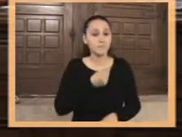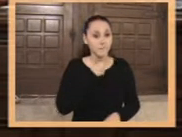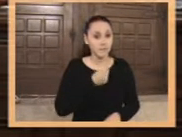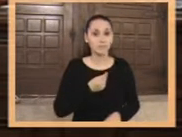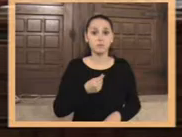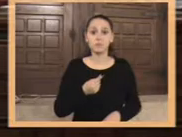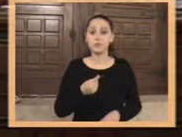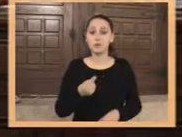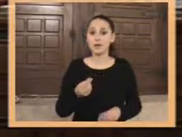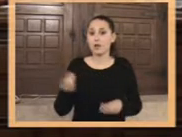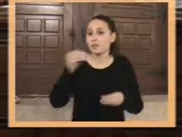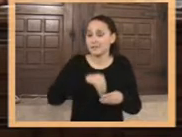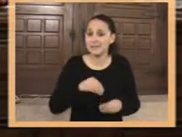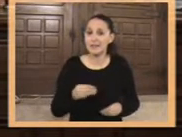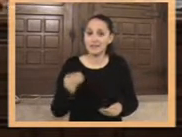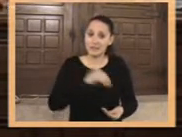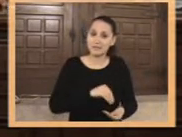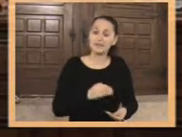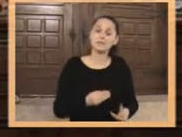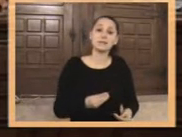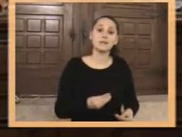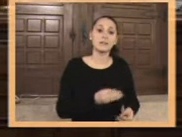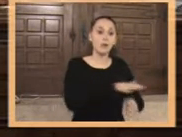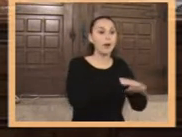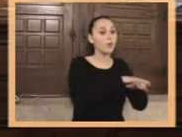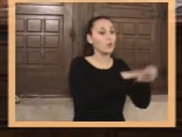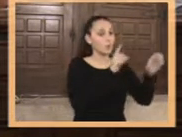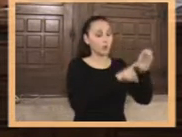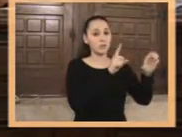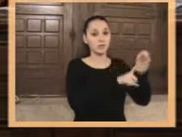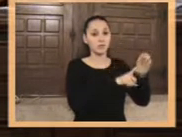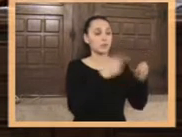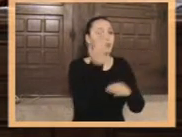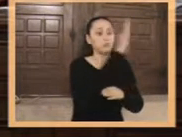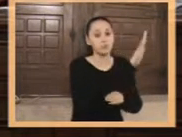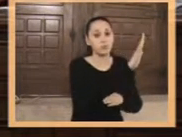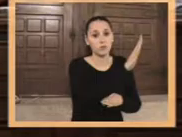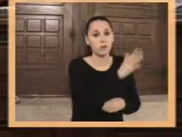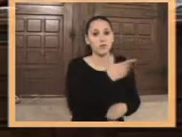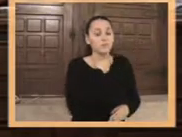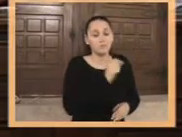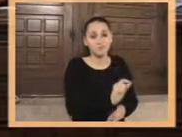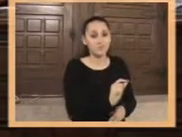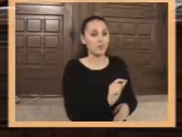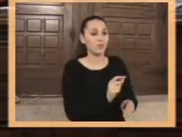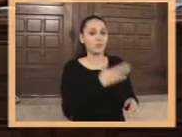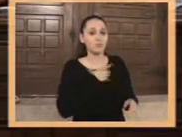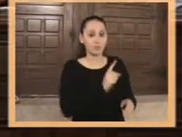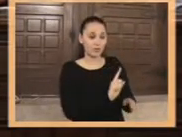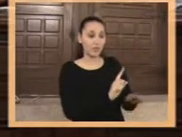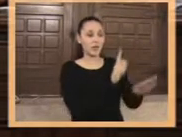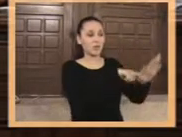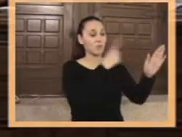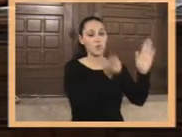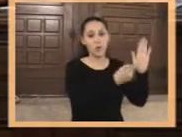adhirieran pues a esa petición al Gobierno de la región de que no estamos de acuerdo simplemente en que nos dejen de pagar el IBI,